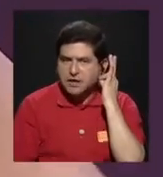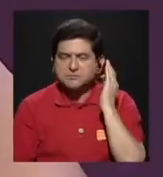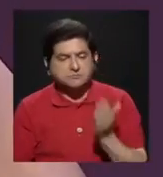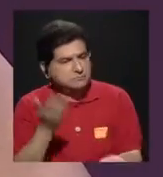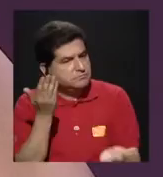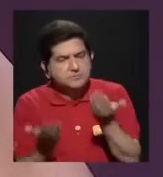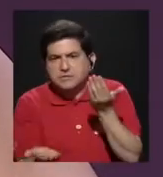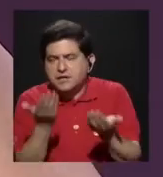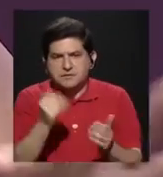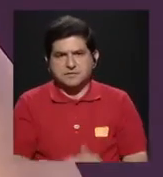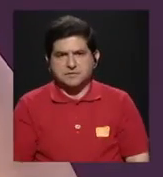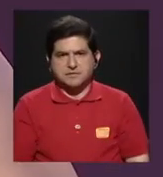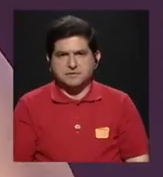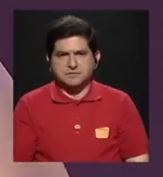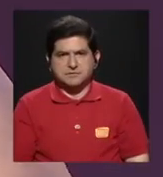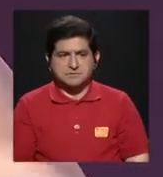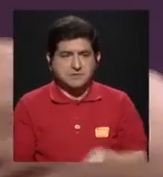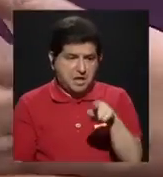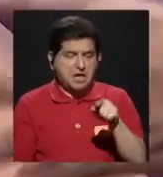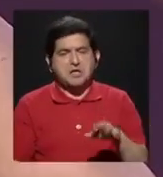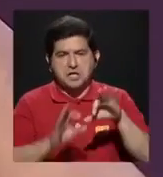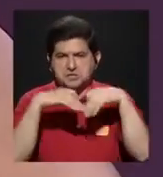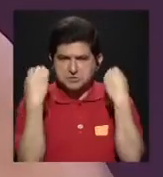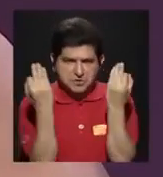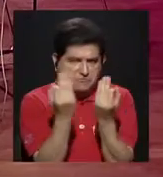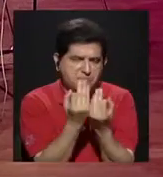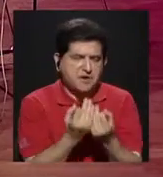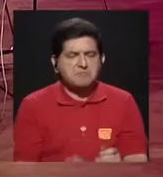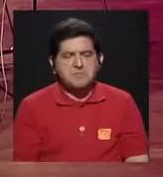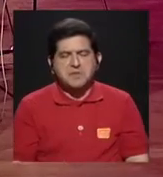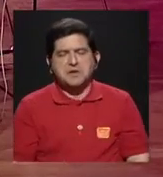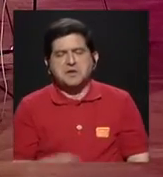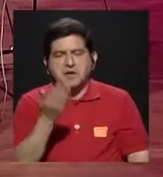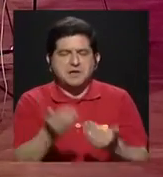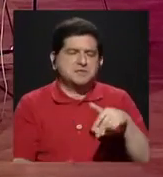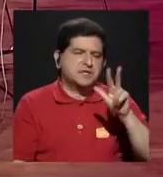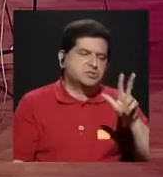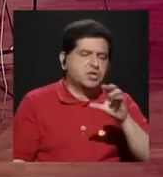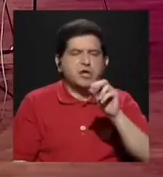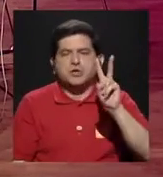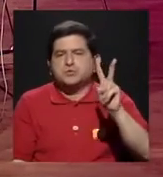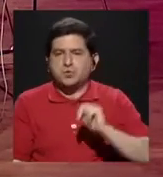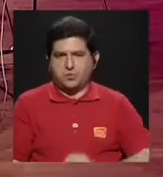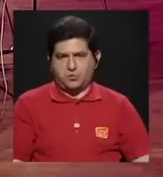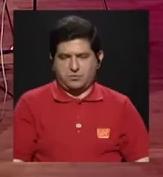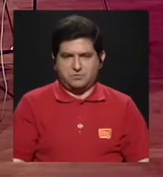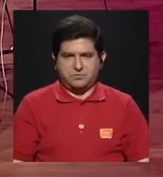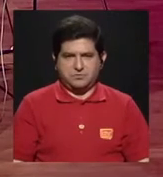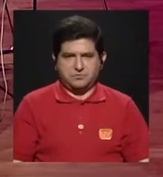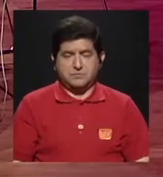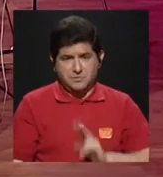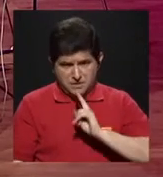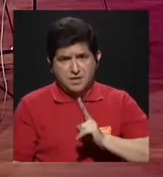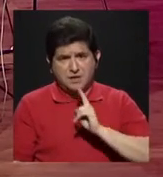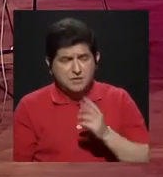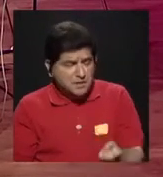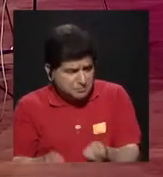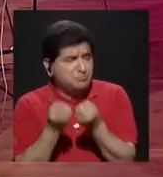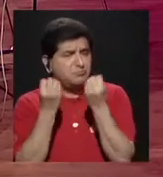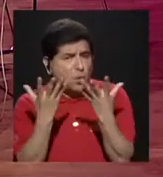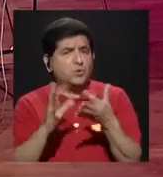mujeres que digamos, en una familia, que son tres, dos, y en realidad son